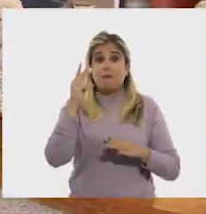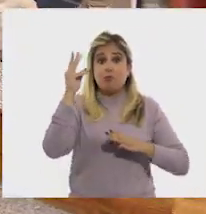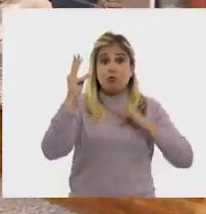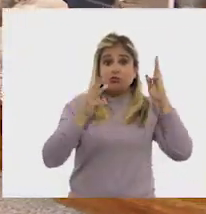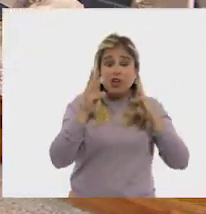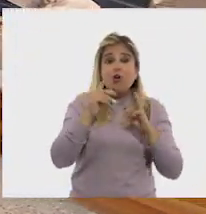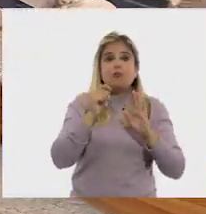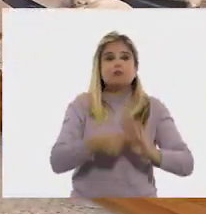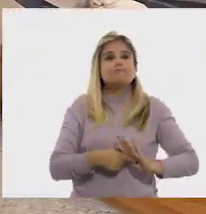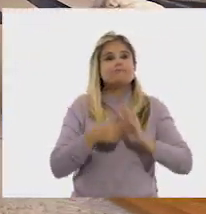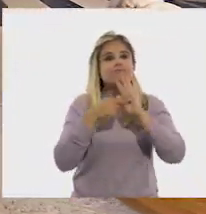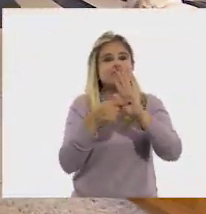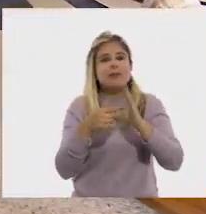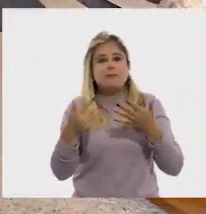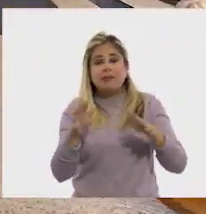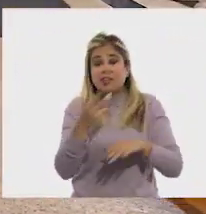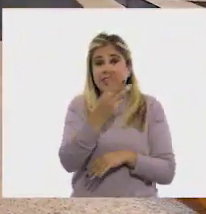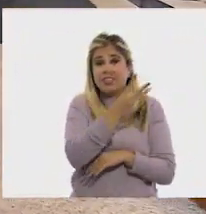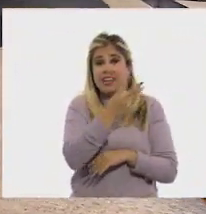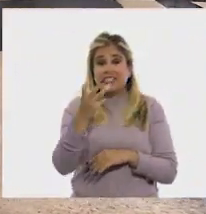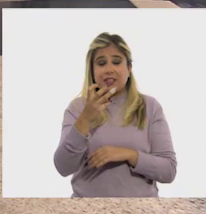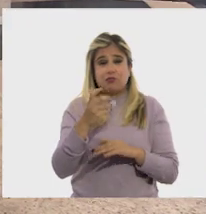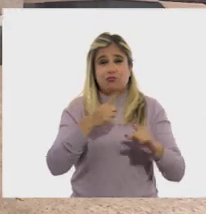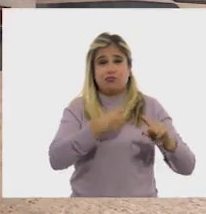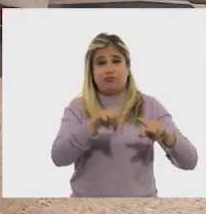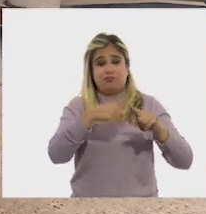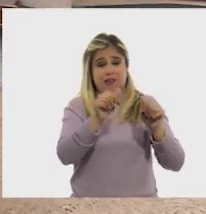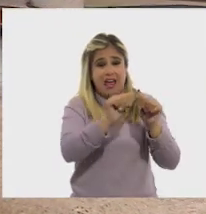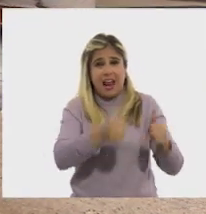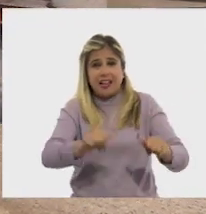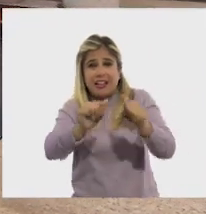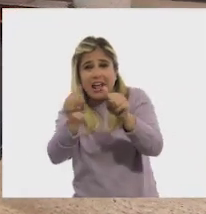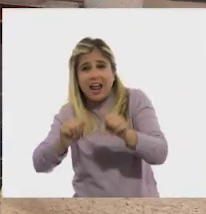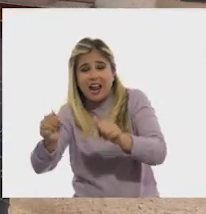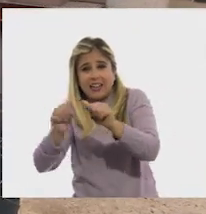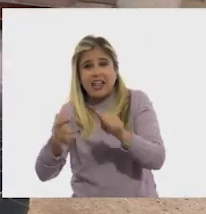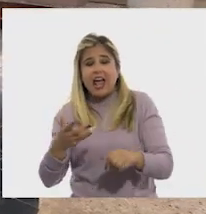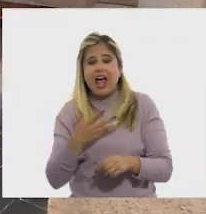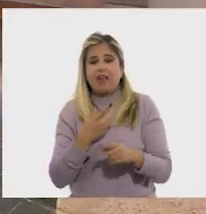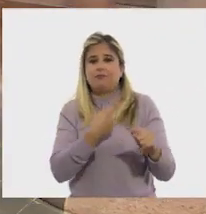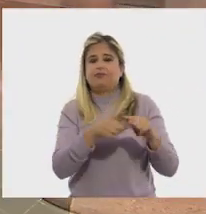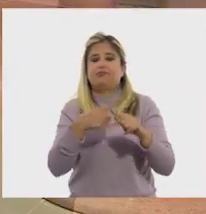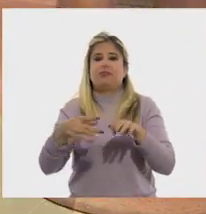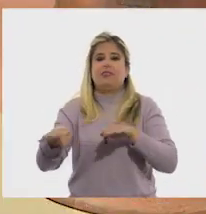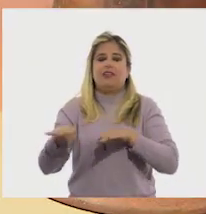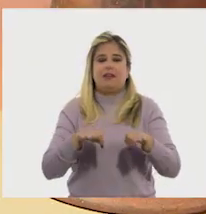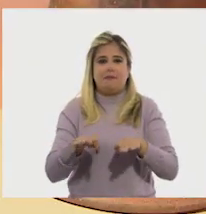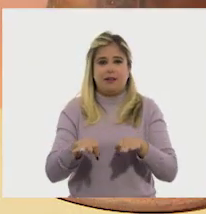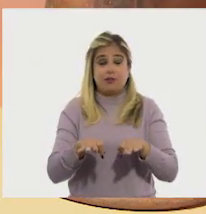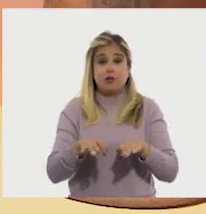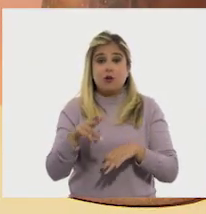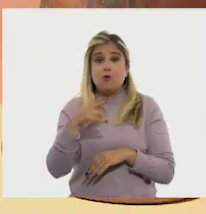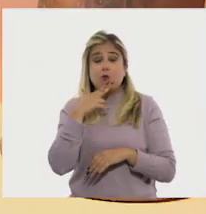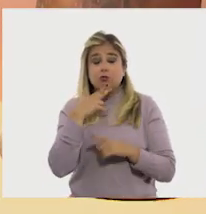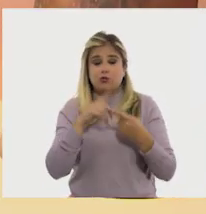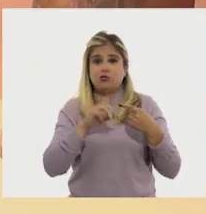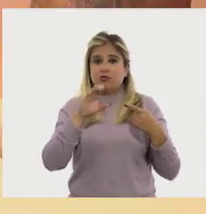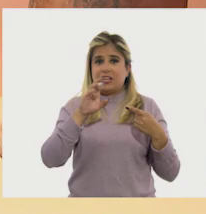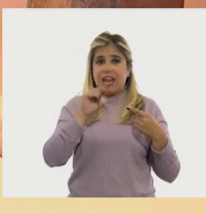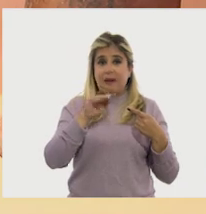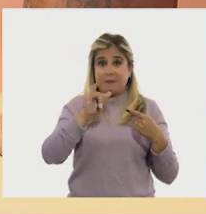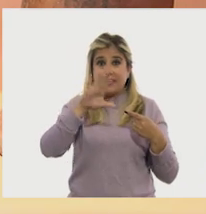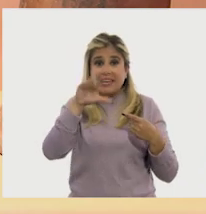se exhiben cerca de 300 monumentos que cuentan la labor de los artesanos. El uso de la cerámica